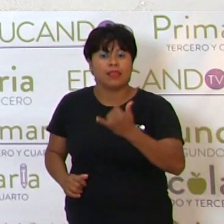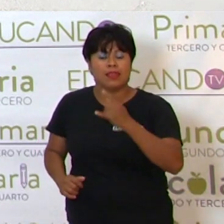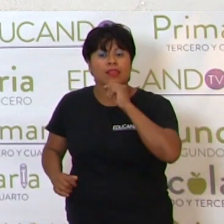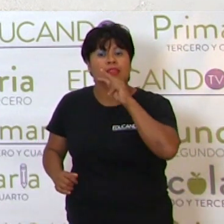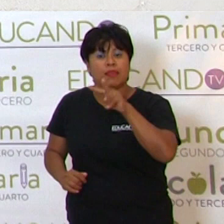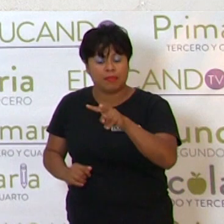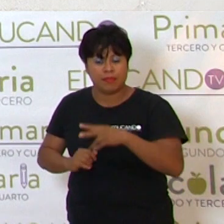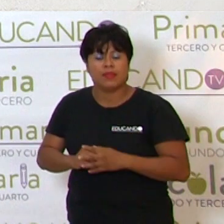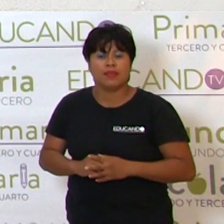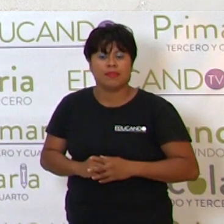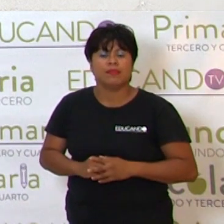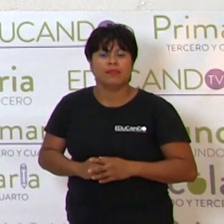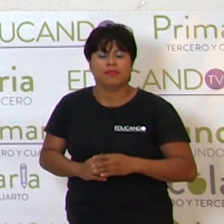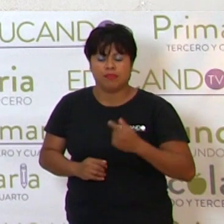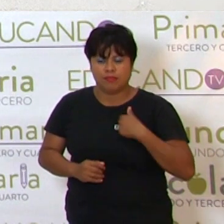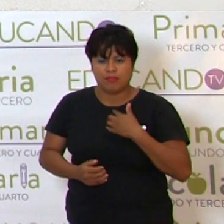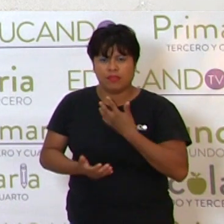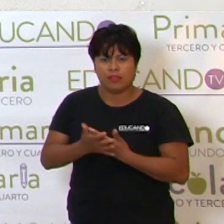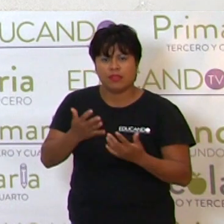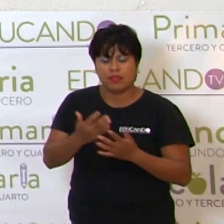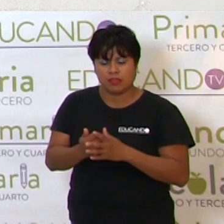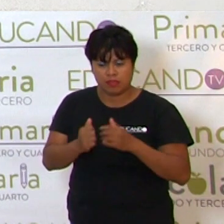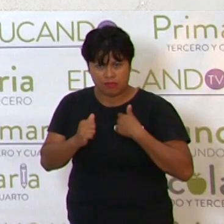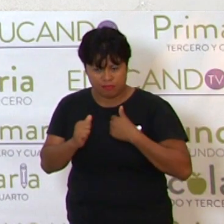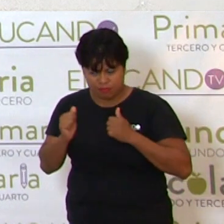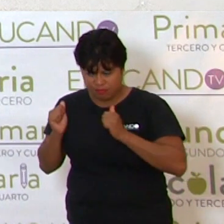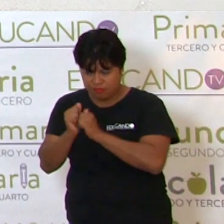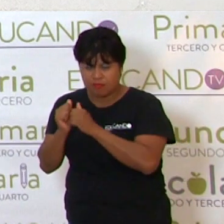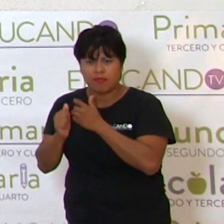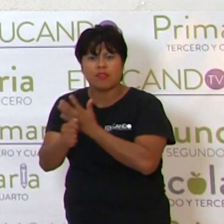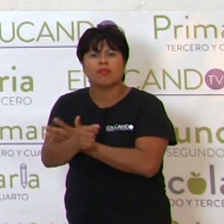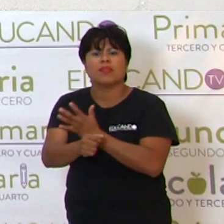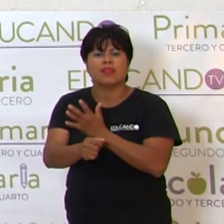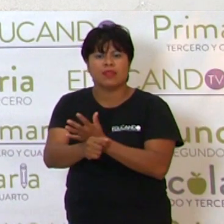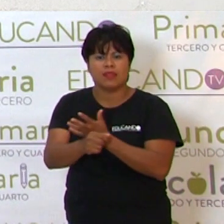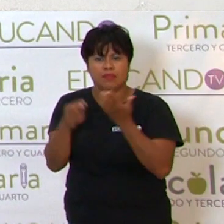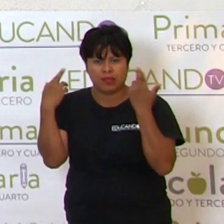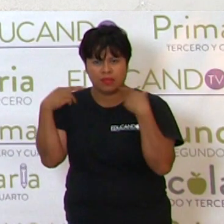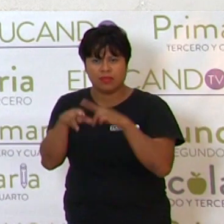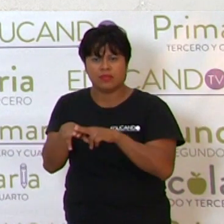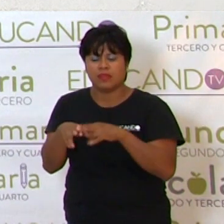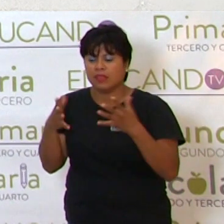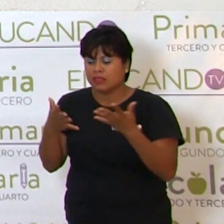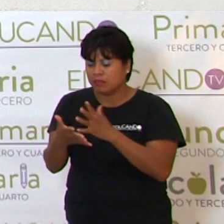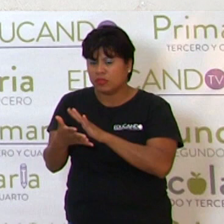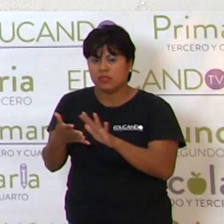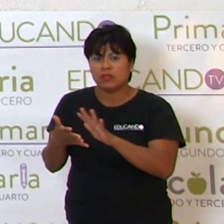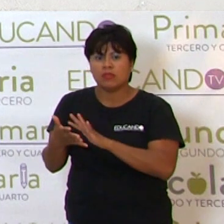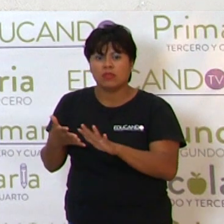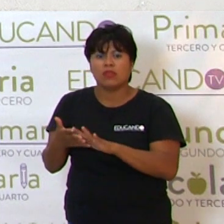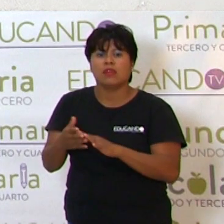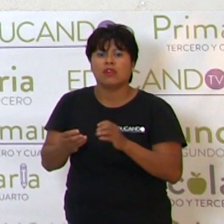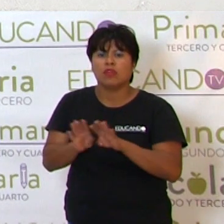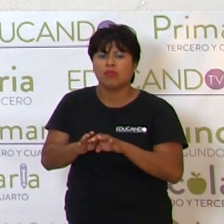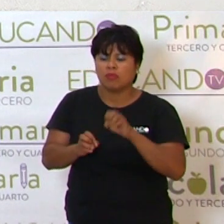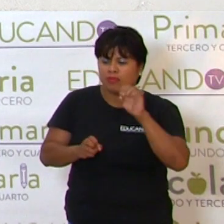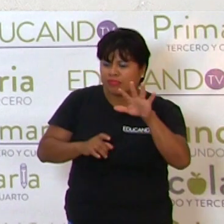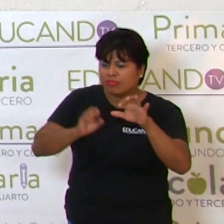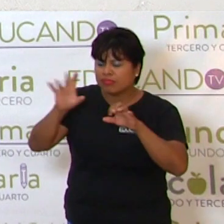también hice, conjunto con mi compañera, la maestra Indira, hicimos una lectura